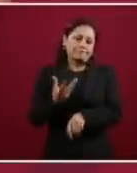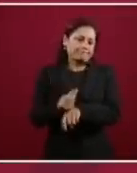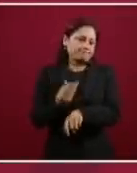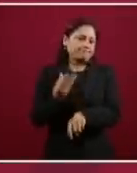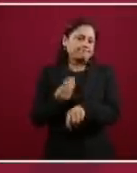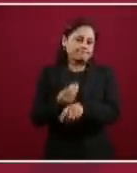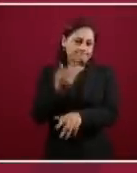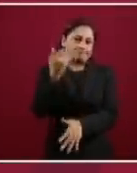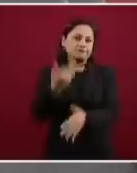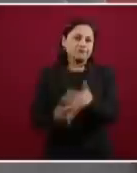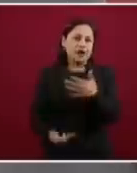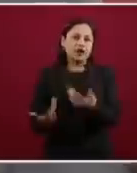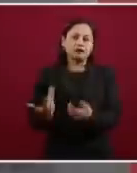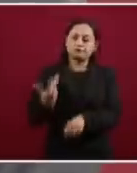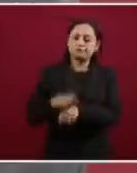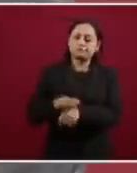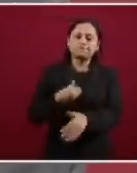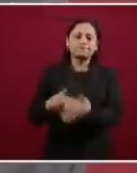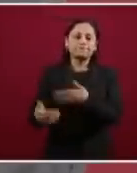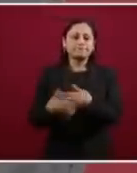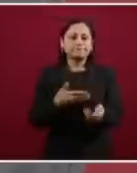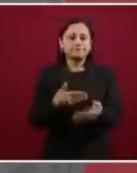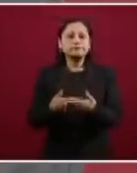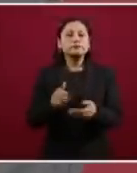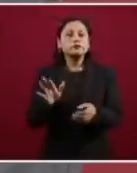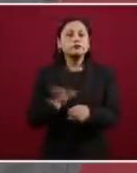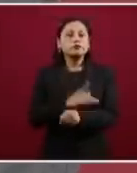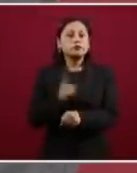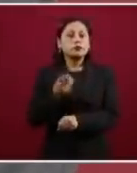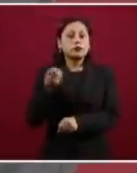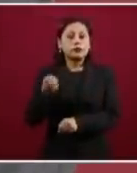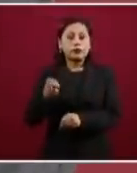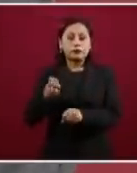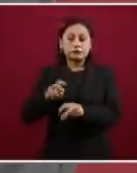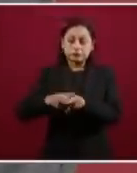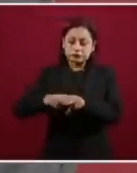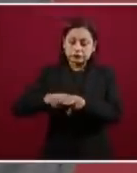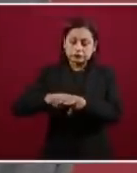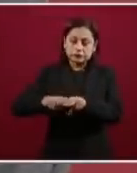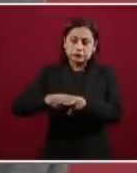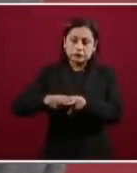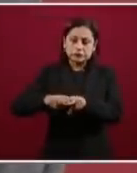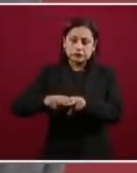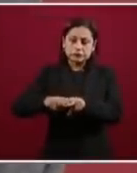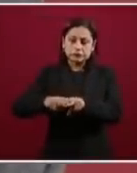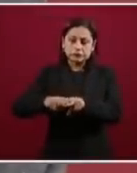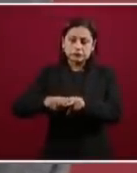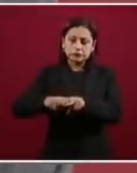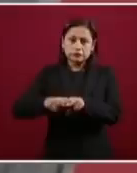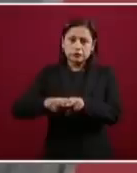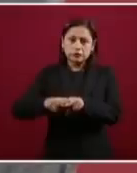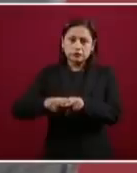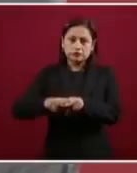vías o rieles con más